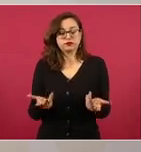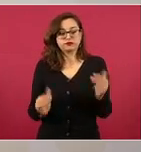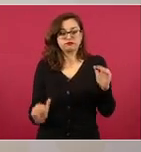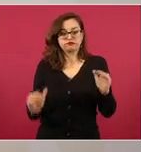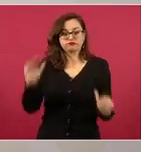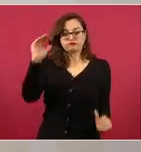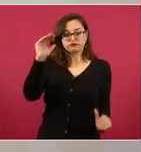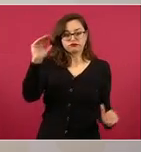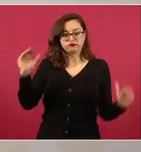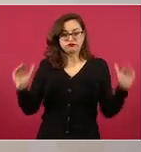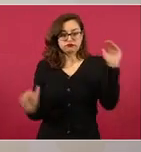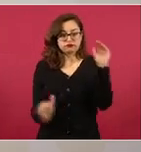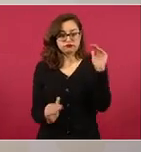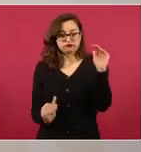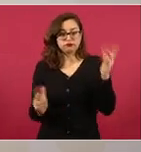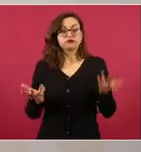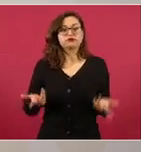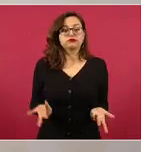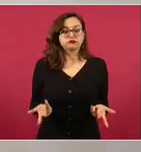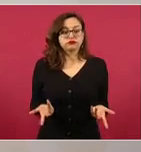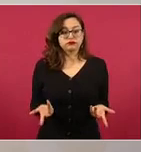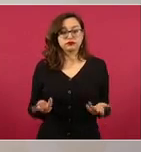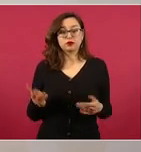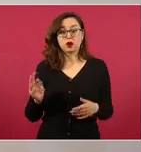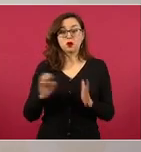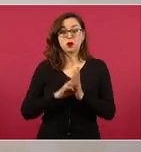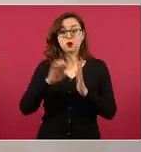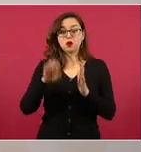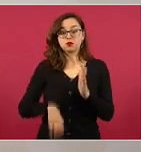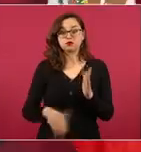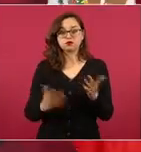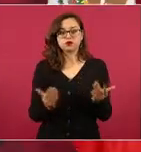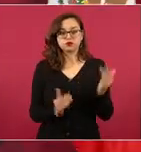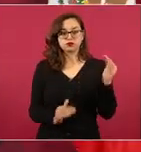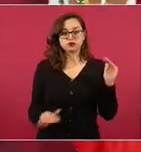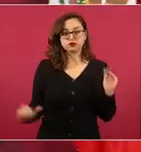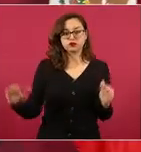mayor, a esa empresa le corresponde la operación